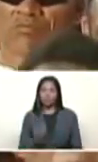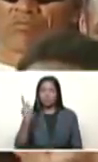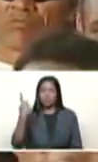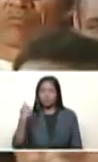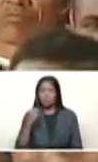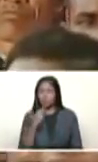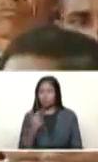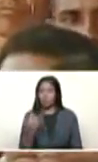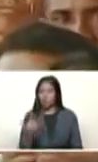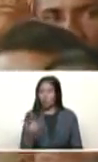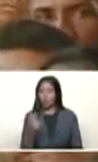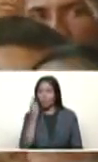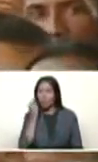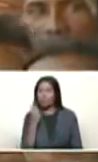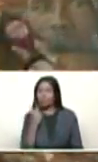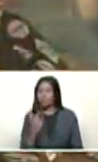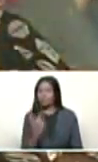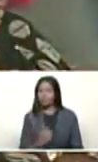lo digo, Maura,